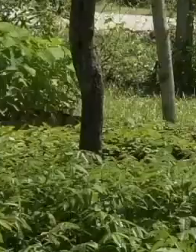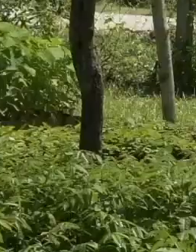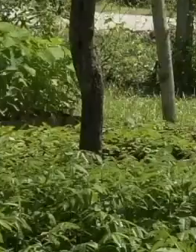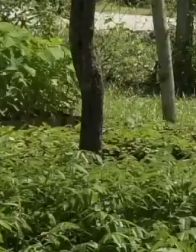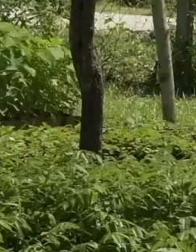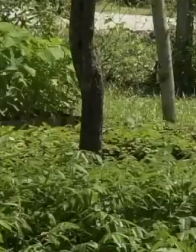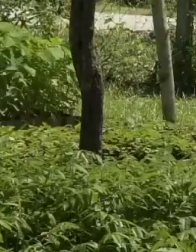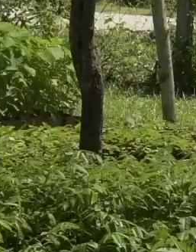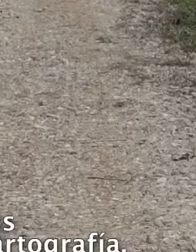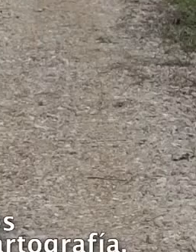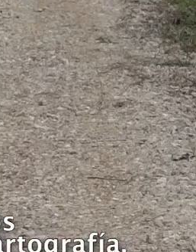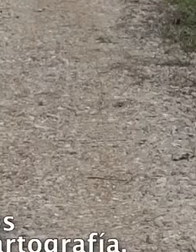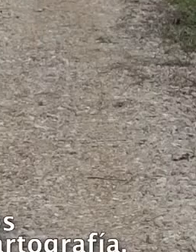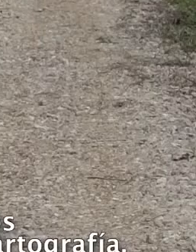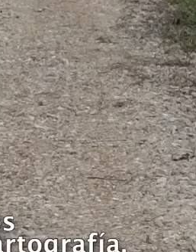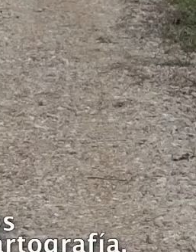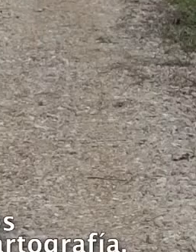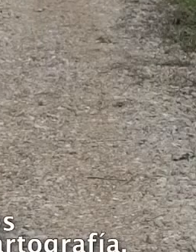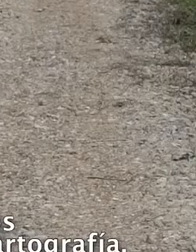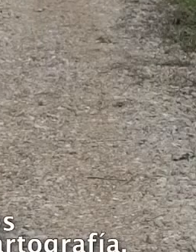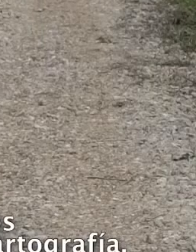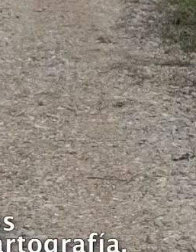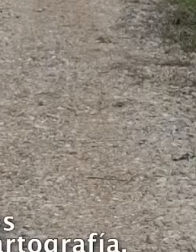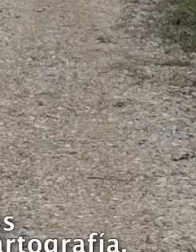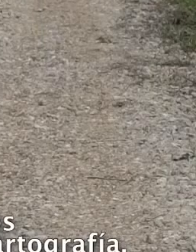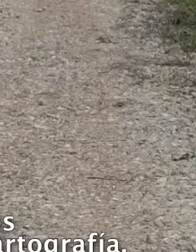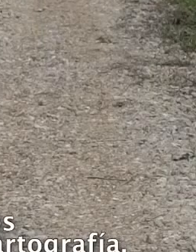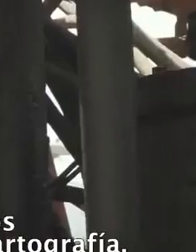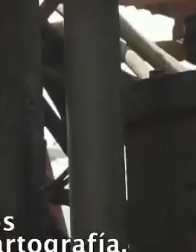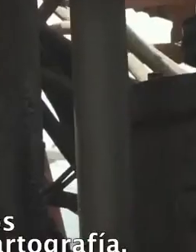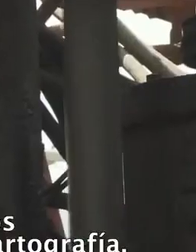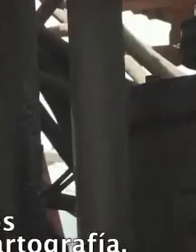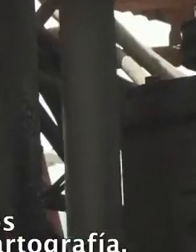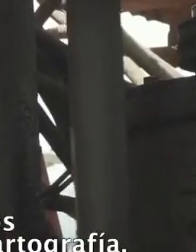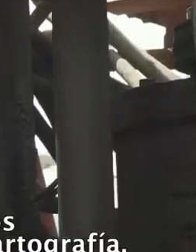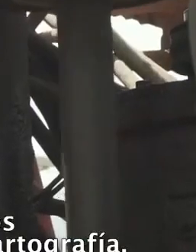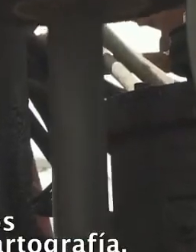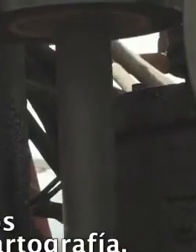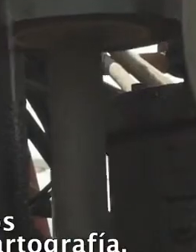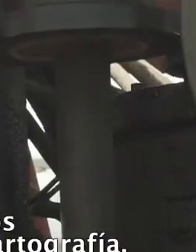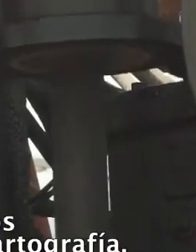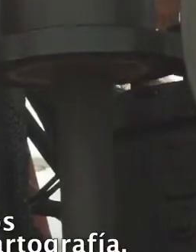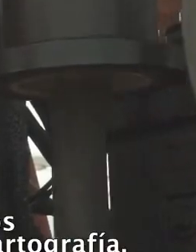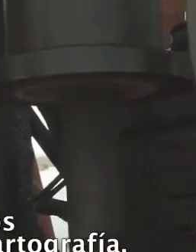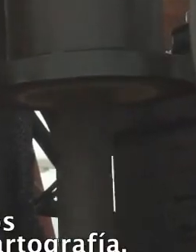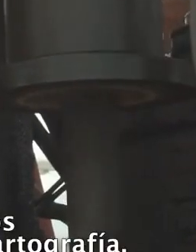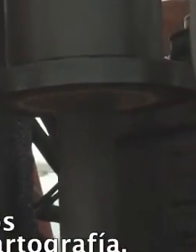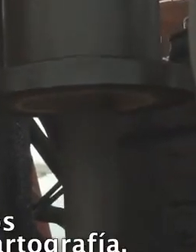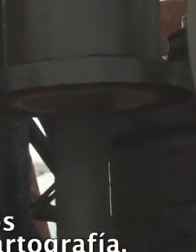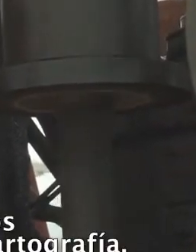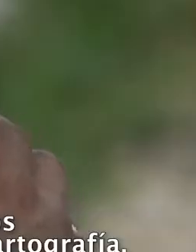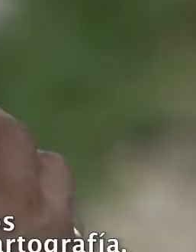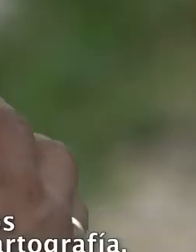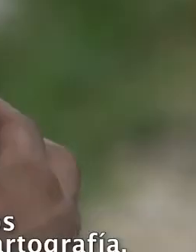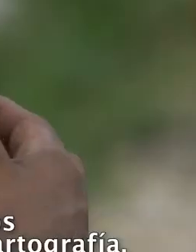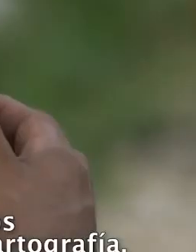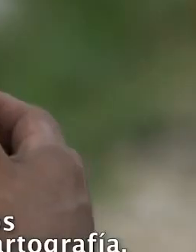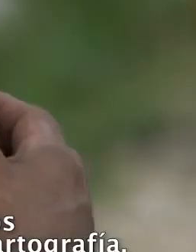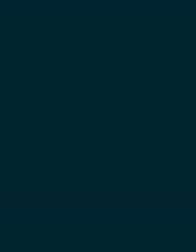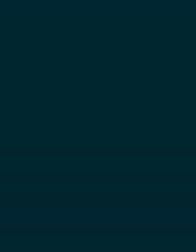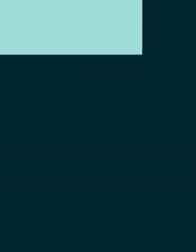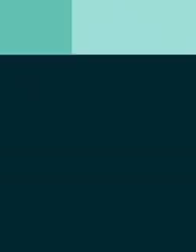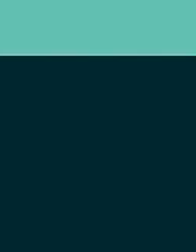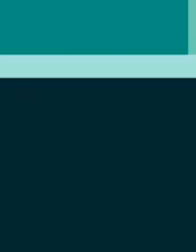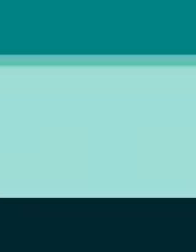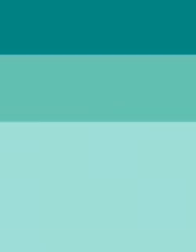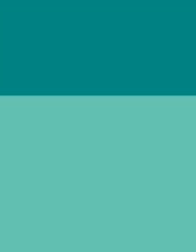fauna en 2 frentes. En el tramo 4, seguimos con los estudios iniciales de topografía, geofísica, geotecnia y